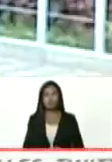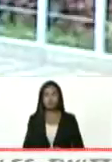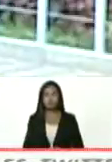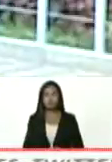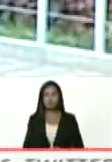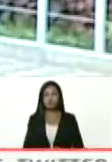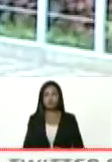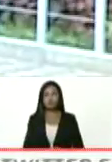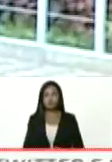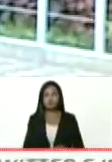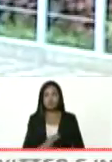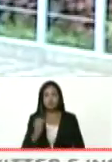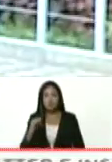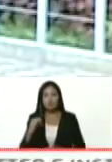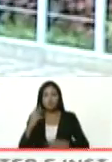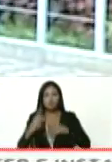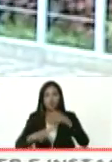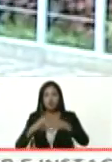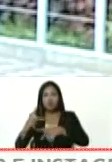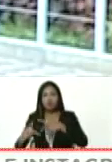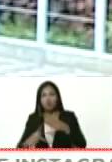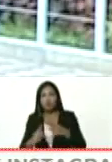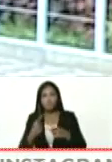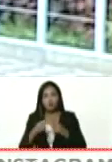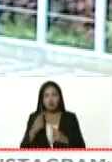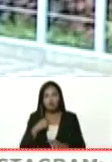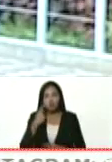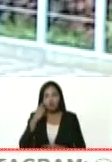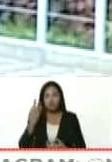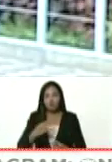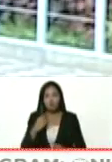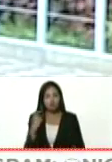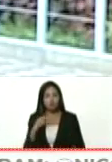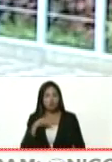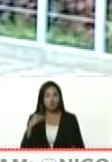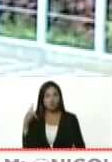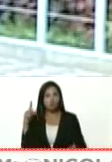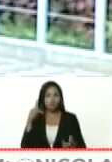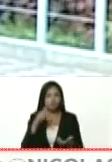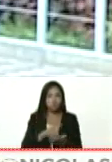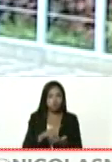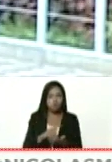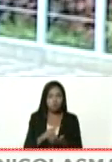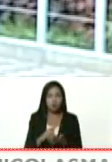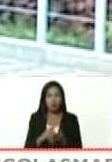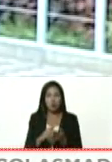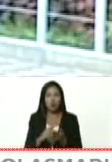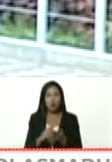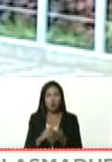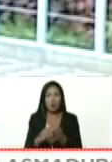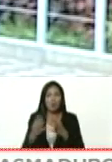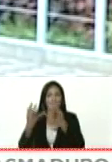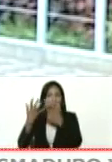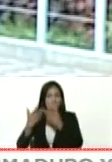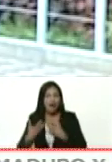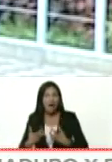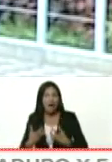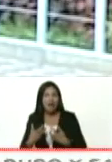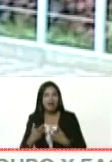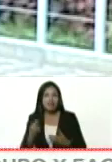Hay que producir, pero estoy seguro, si llegamos nosotros con maquinaria,